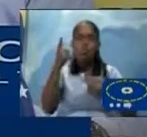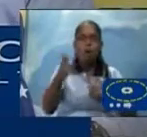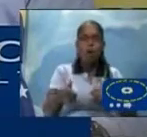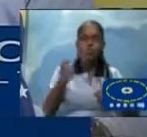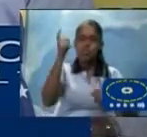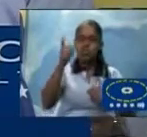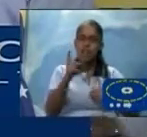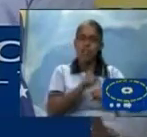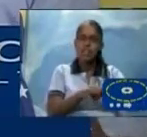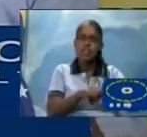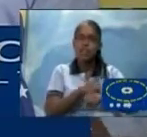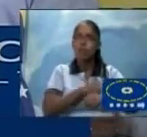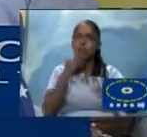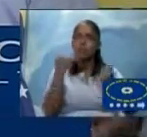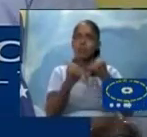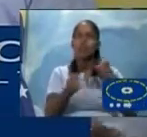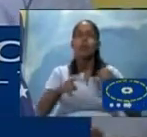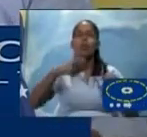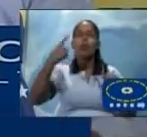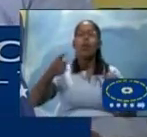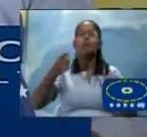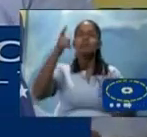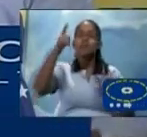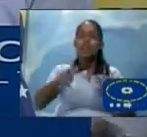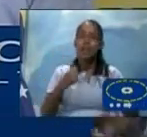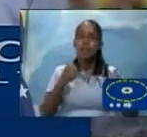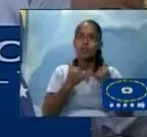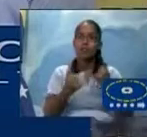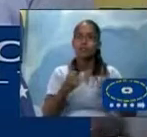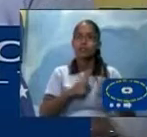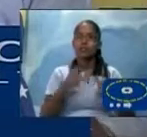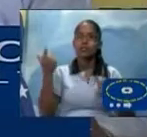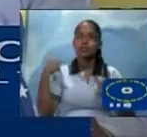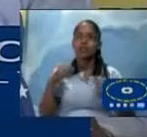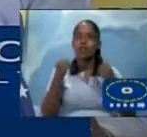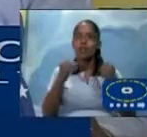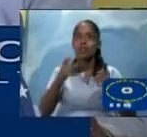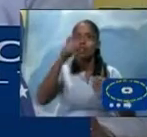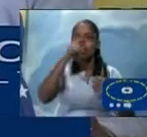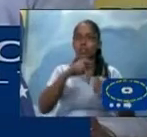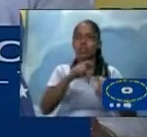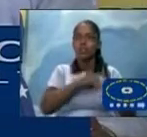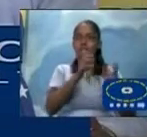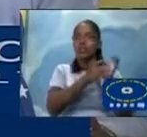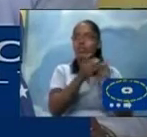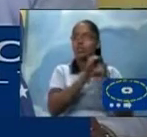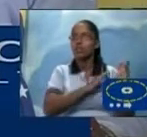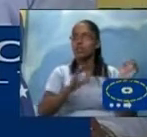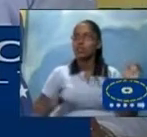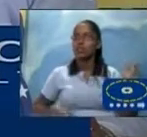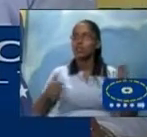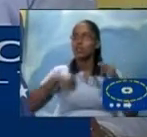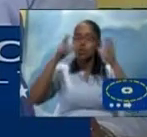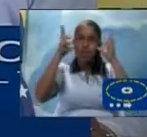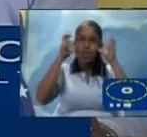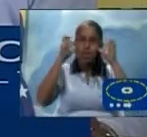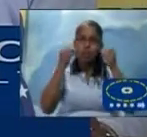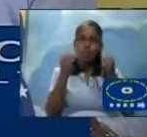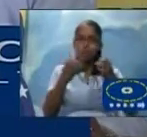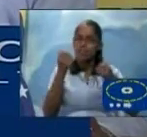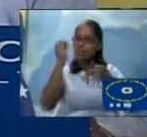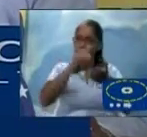será el tiempo del fin? ¿Cuándo será el fin? Yo ya tengo tantos años en el Evangelio, o yo he oído tantas veces